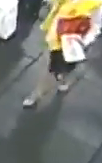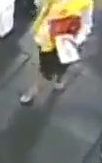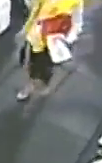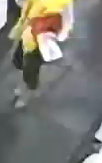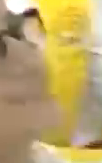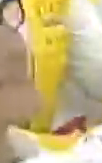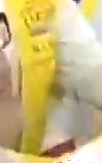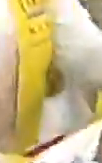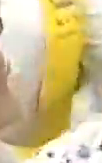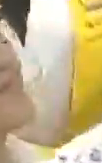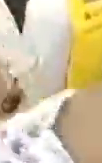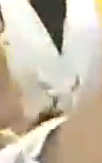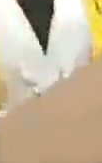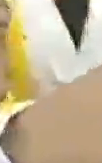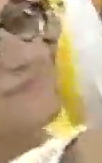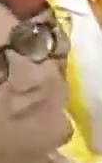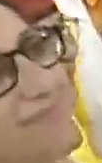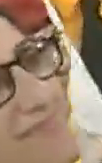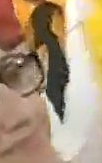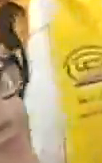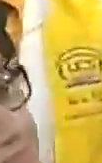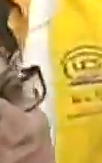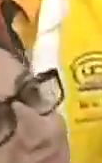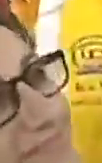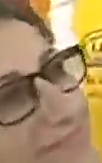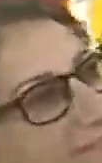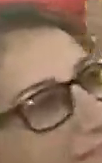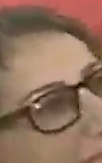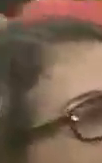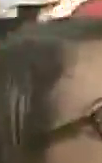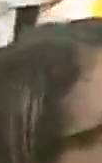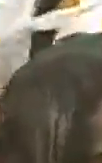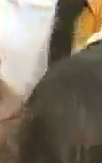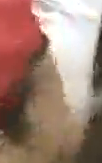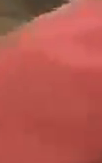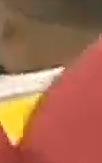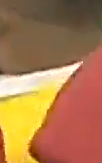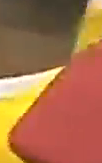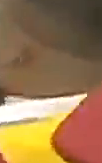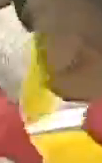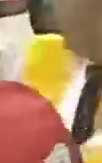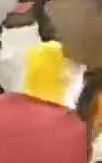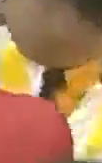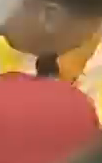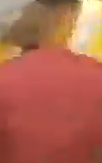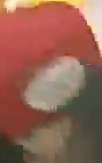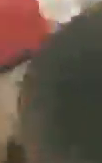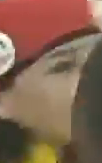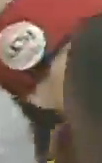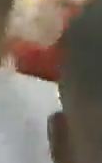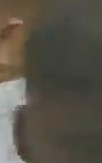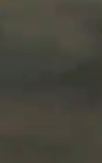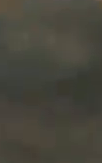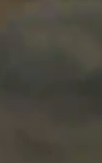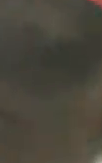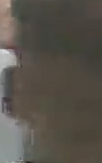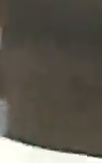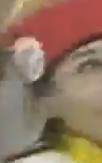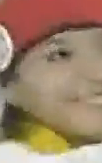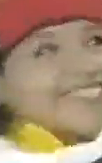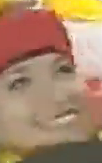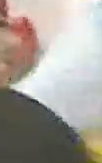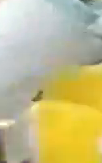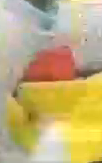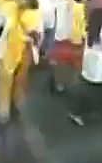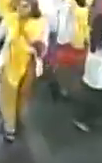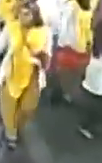adulto, medicina de terapia de adulto. Además, ha insistido en la necesidad de construir y fortalecer el sistema público de salud, las misiones